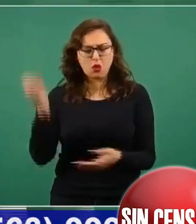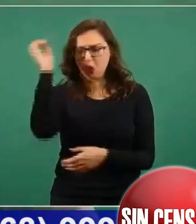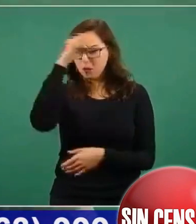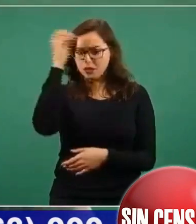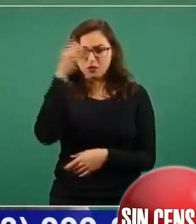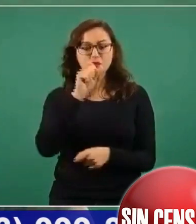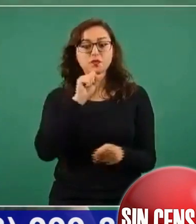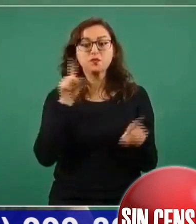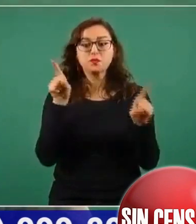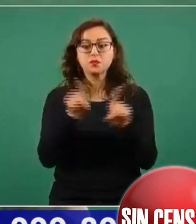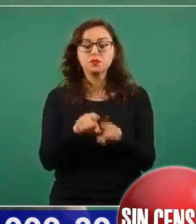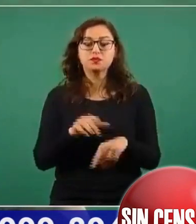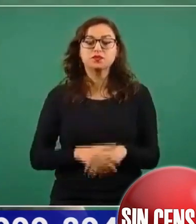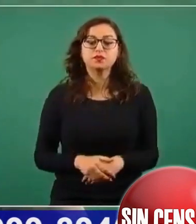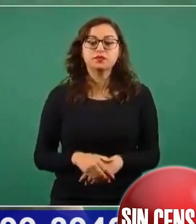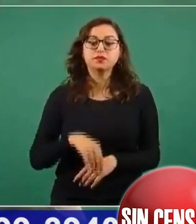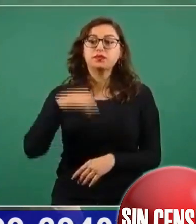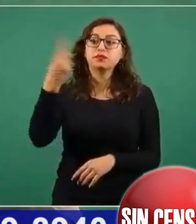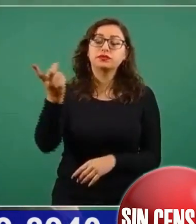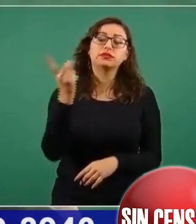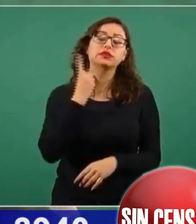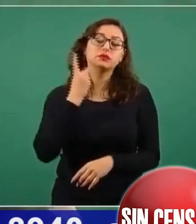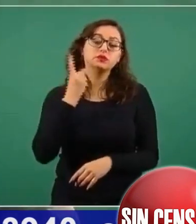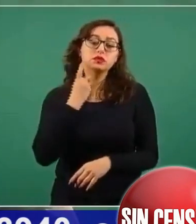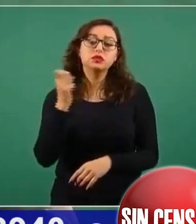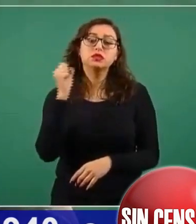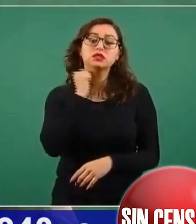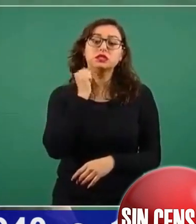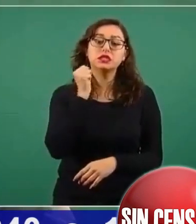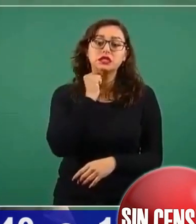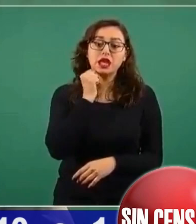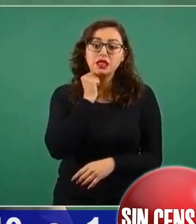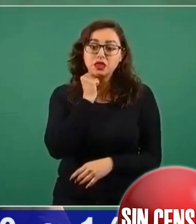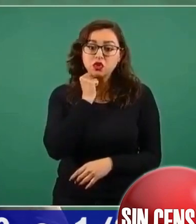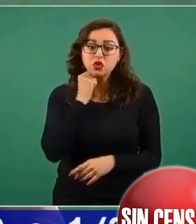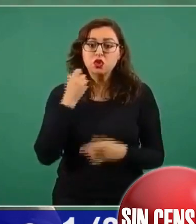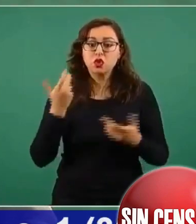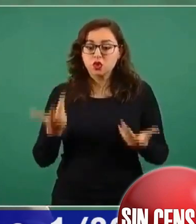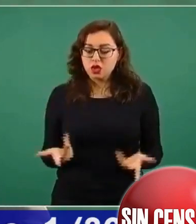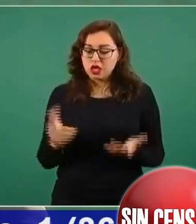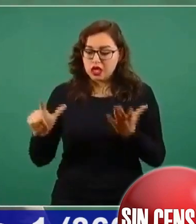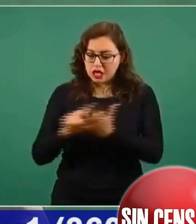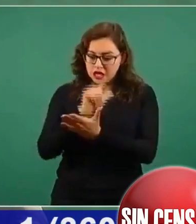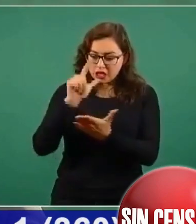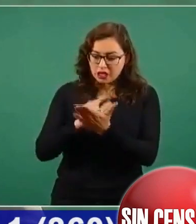al legislador determinar las modalidades de las conductas que tipifica.